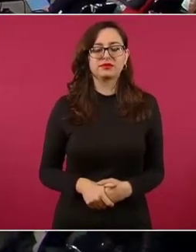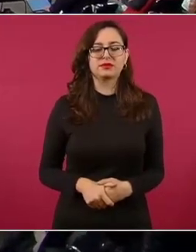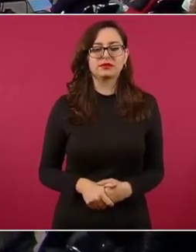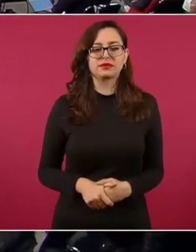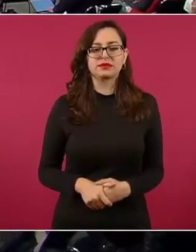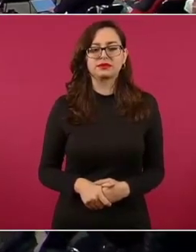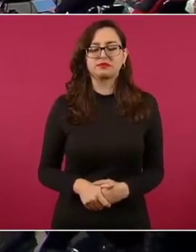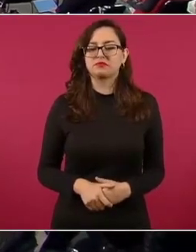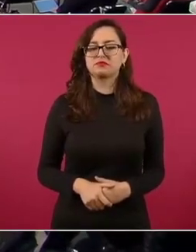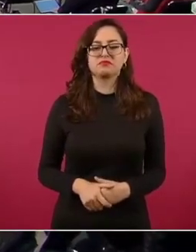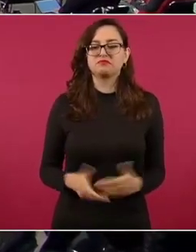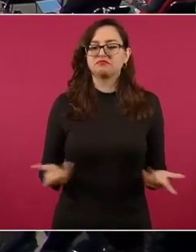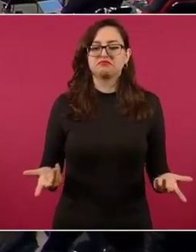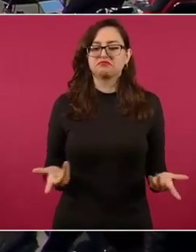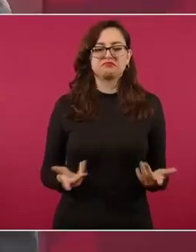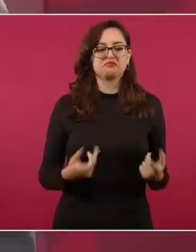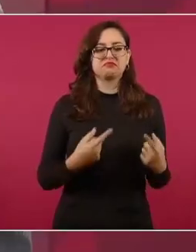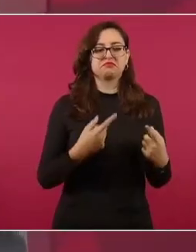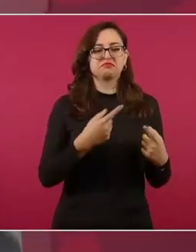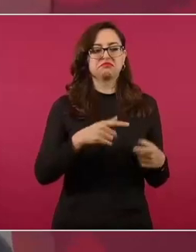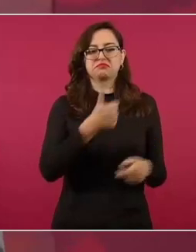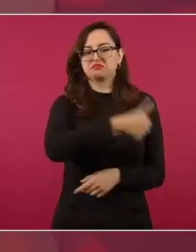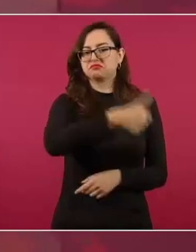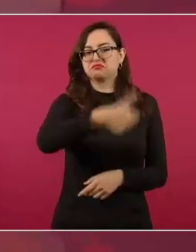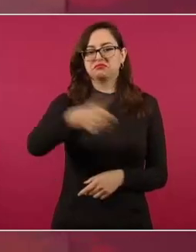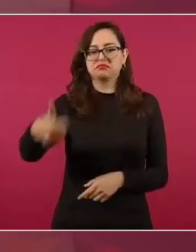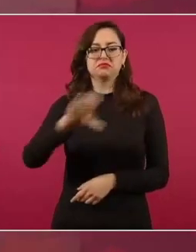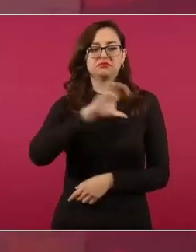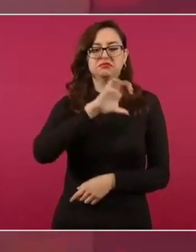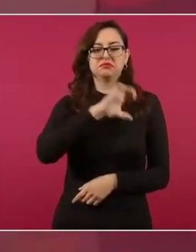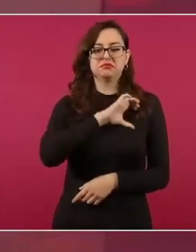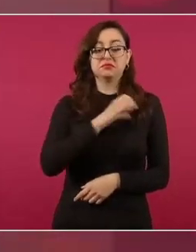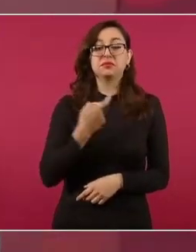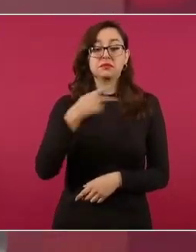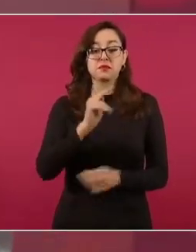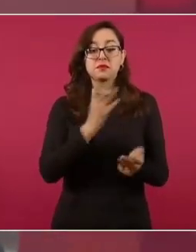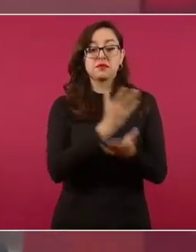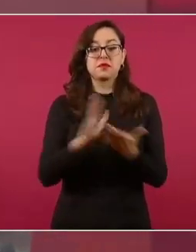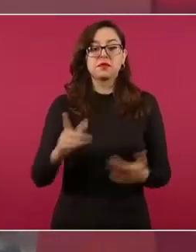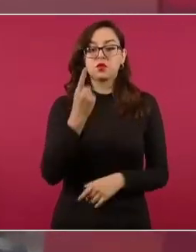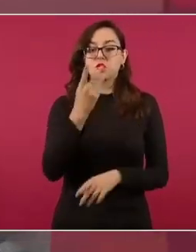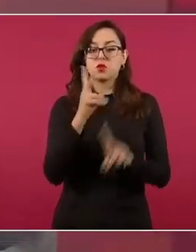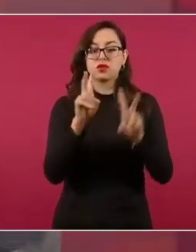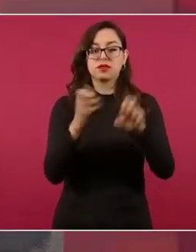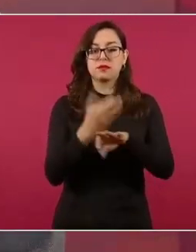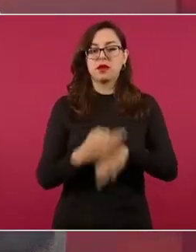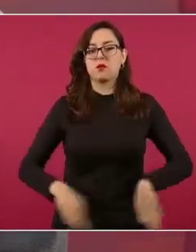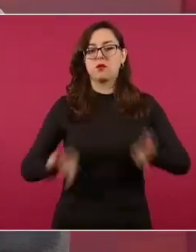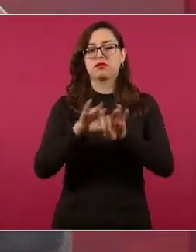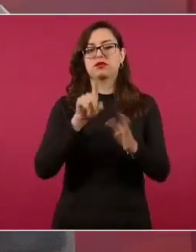No hay diferencia. Y además, hay una cosa que es muy importante en política: